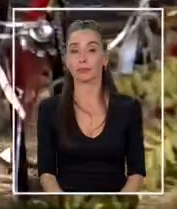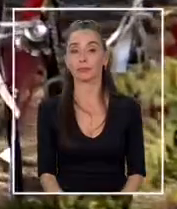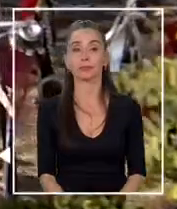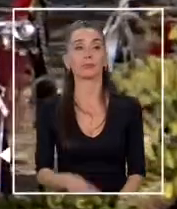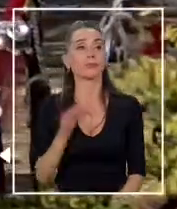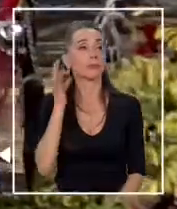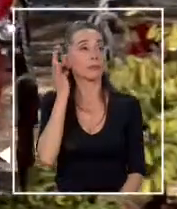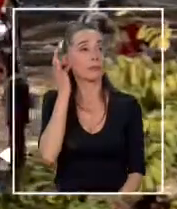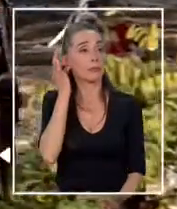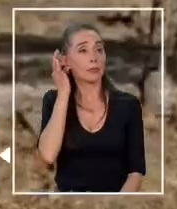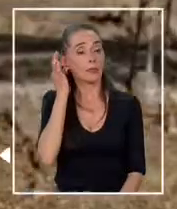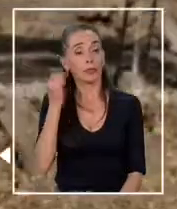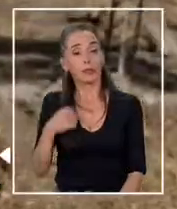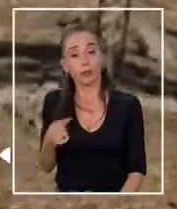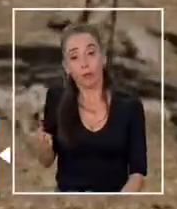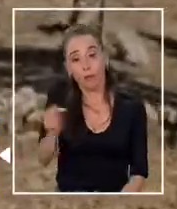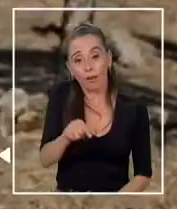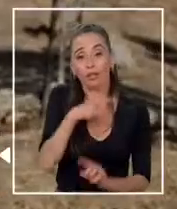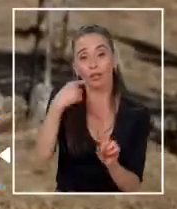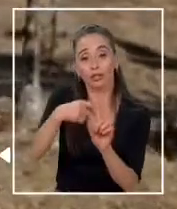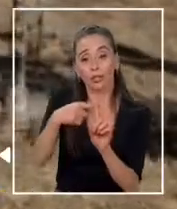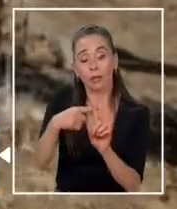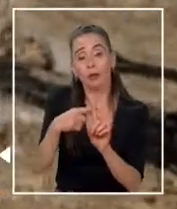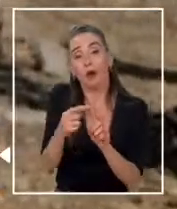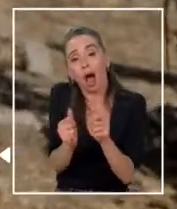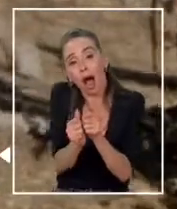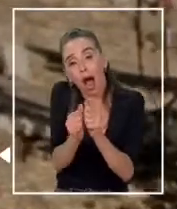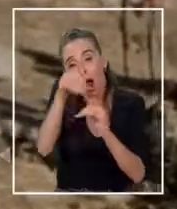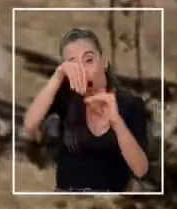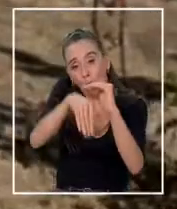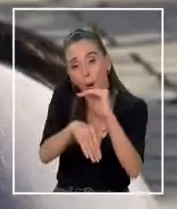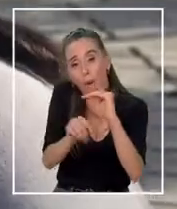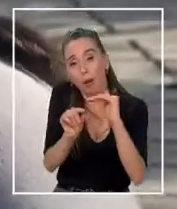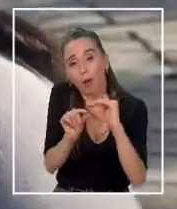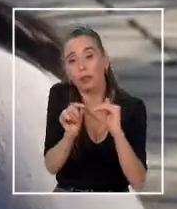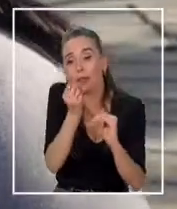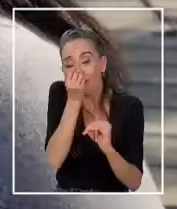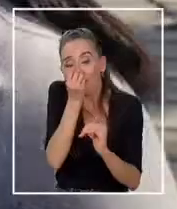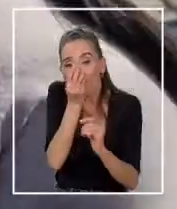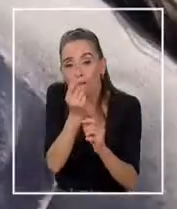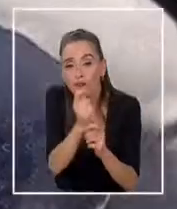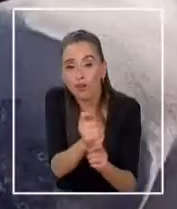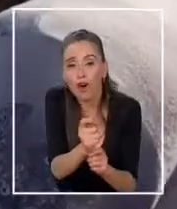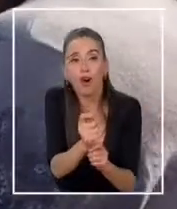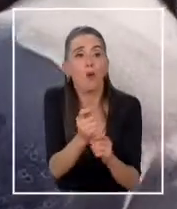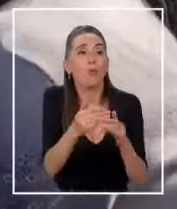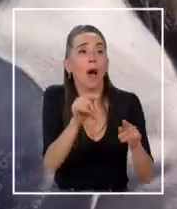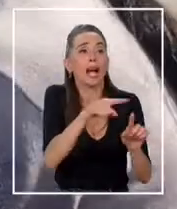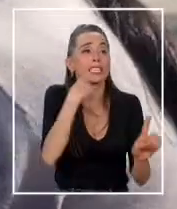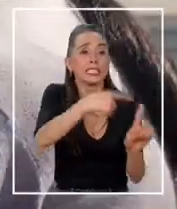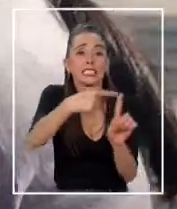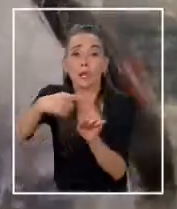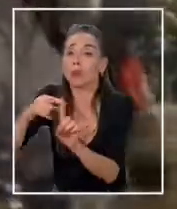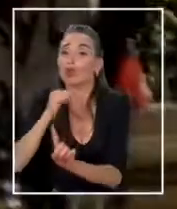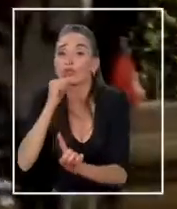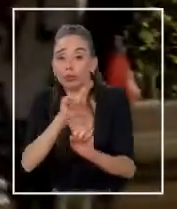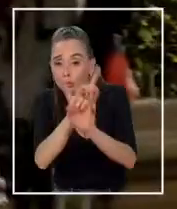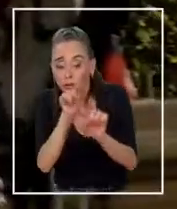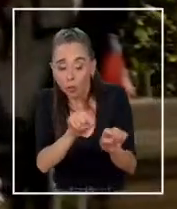Yo vengo y me acompaño un ratito, pongo una flor en cualquiera, como les digo, en cualquiera de las sepulturas, porque